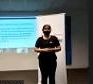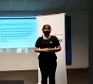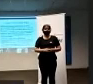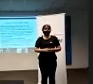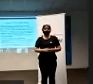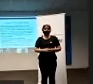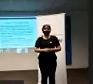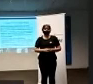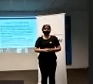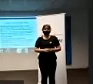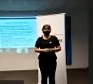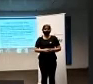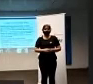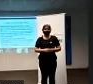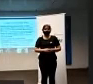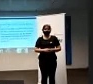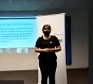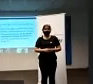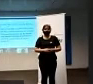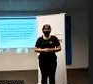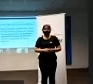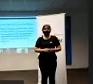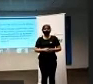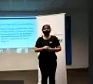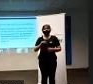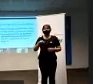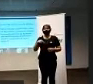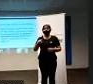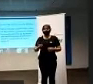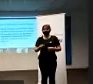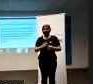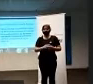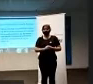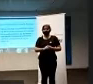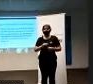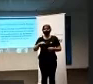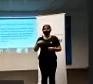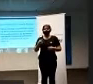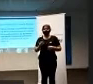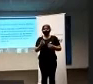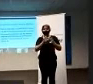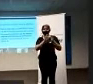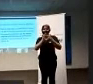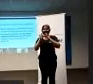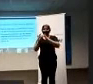En cuanto a las situaciones especiales para aquellos pacientes,